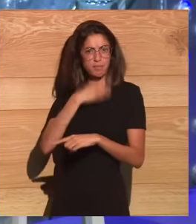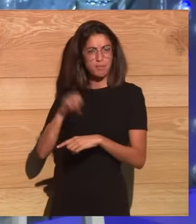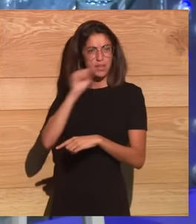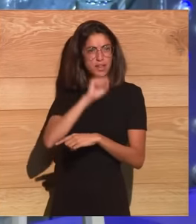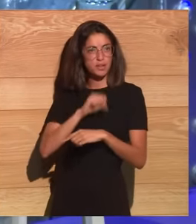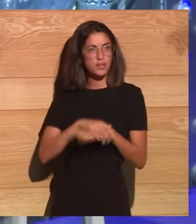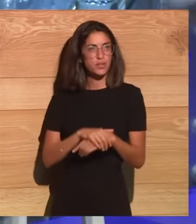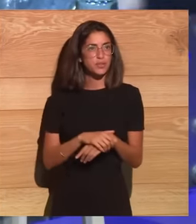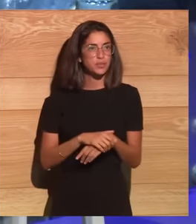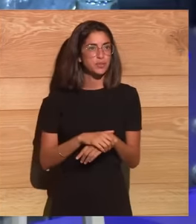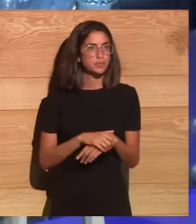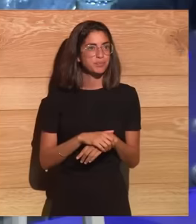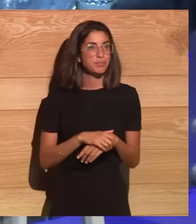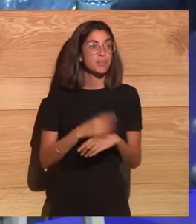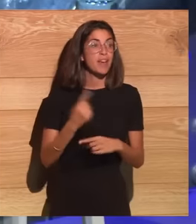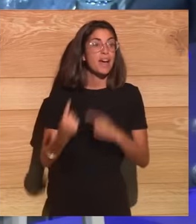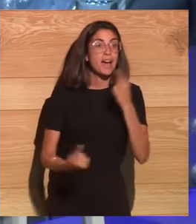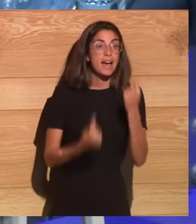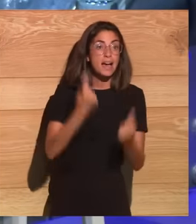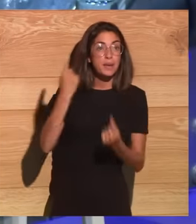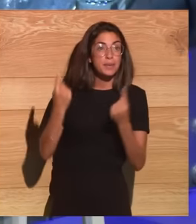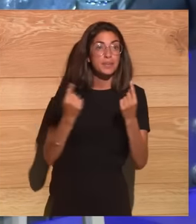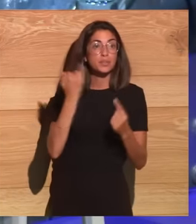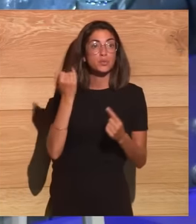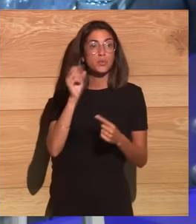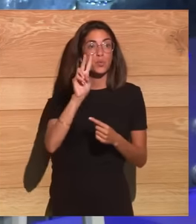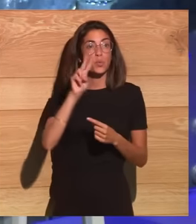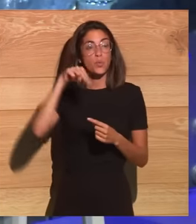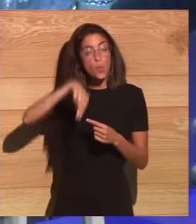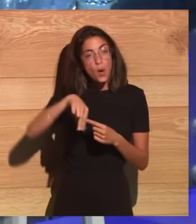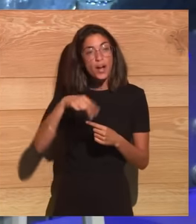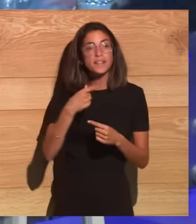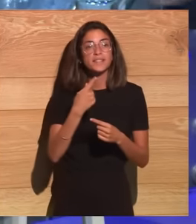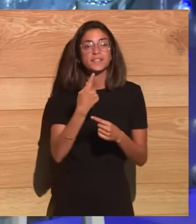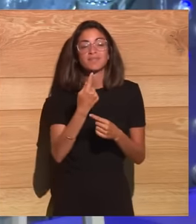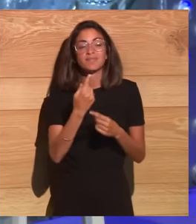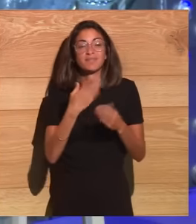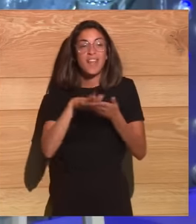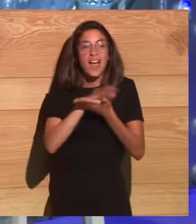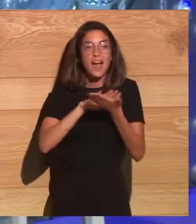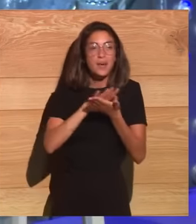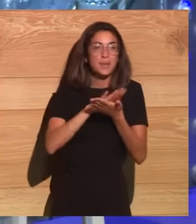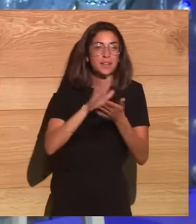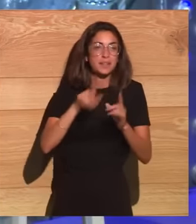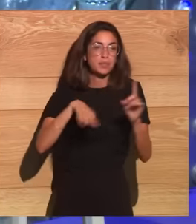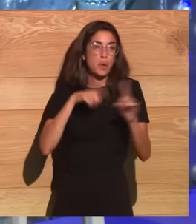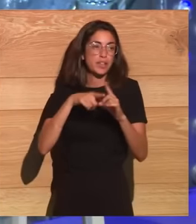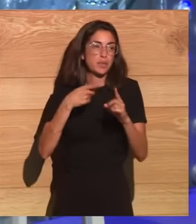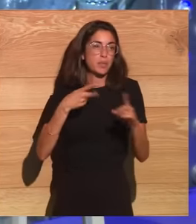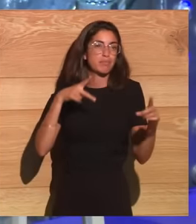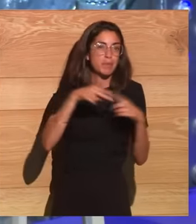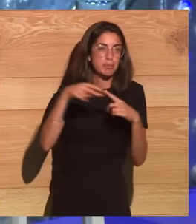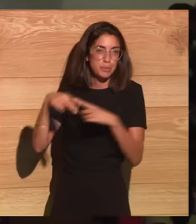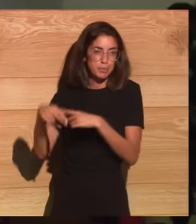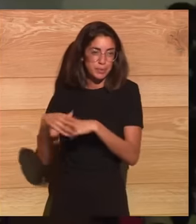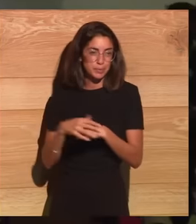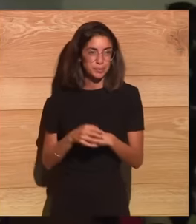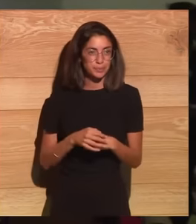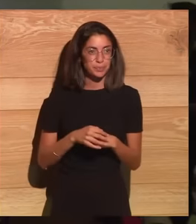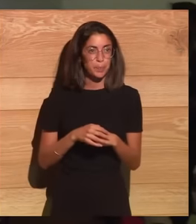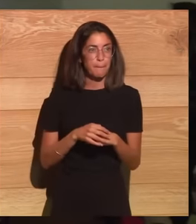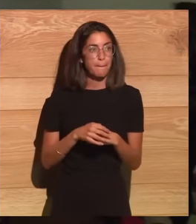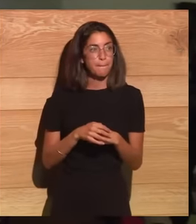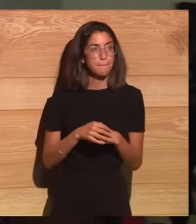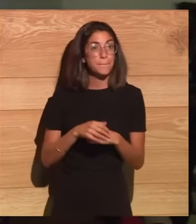De vez en cuando Juan va a puntear las intervenciones con un sabio gag, siempre bien colocado.